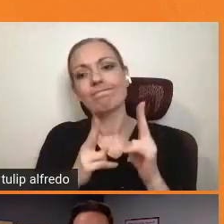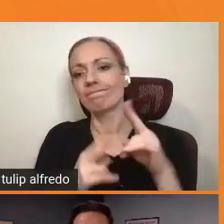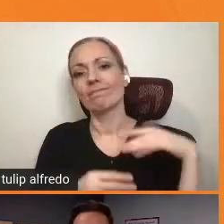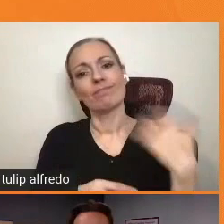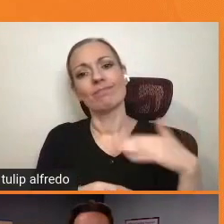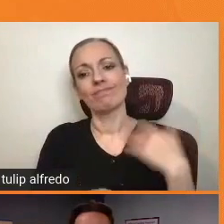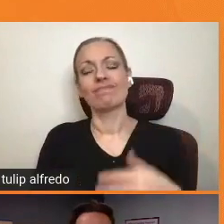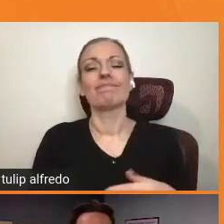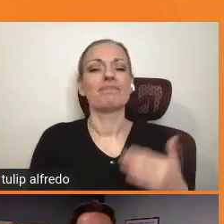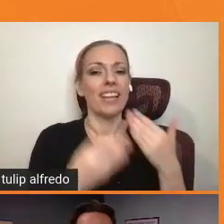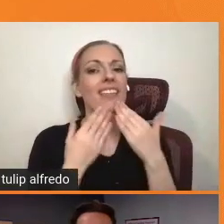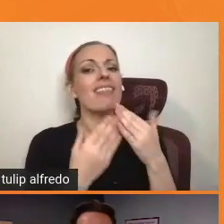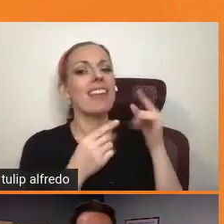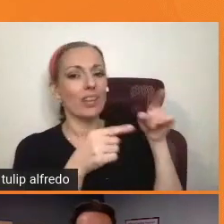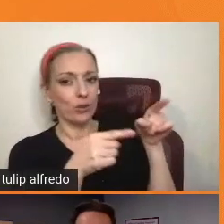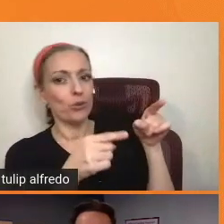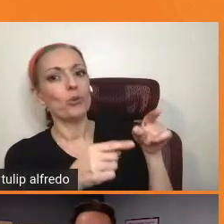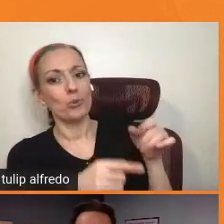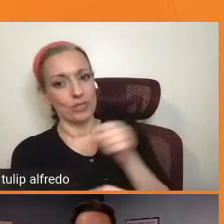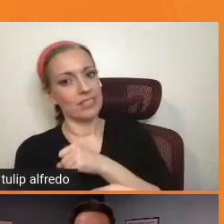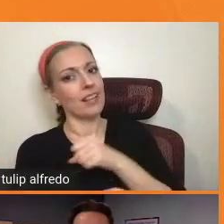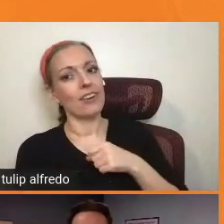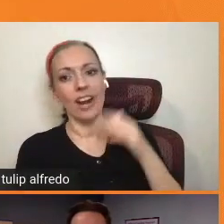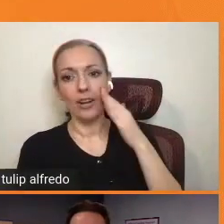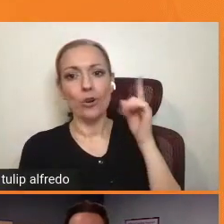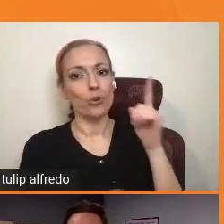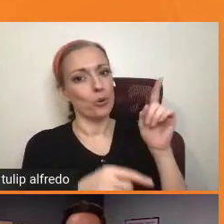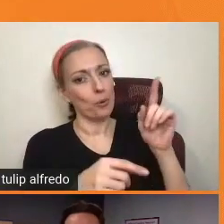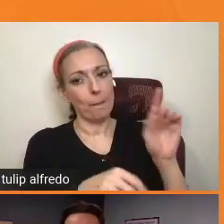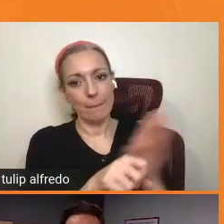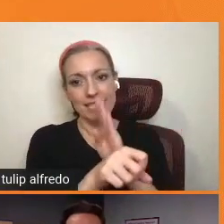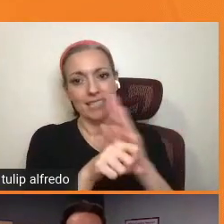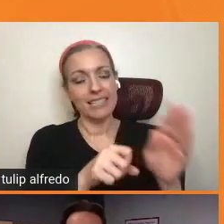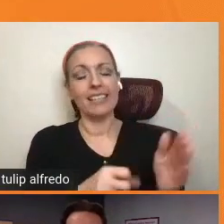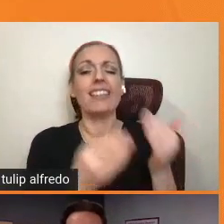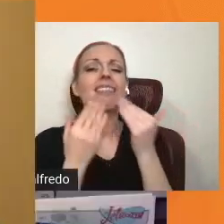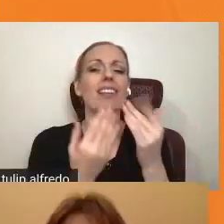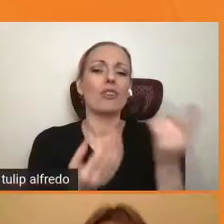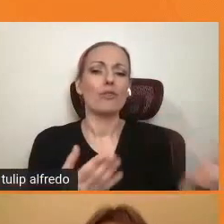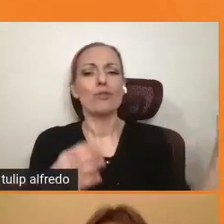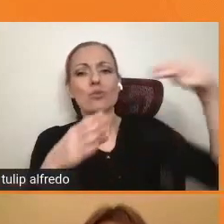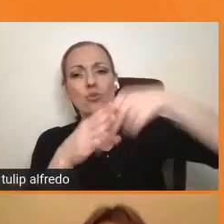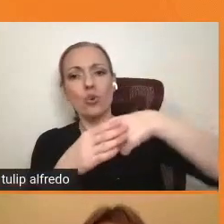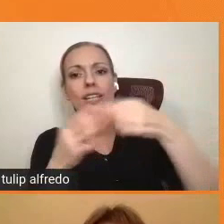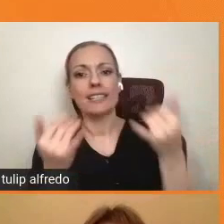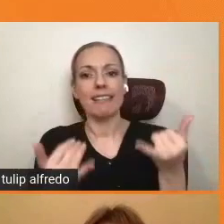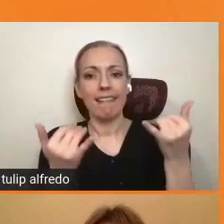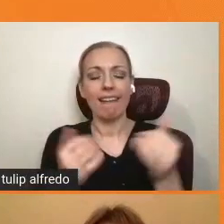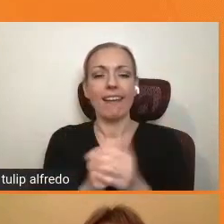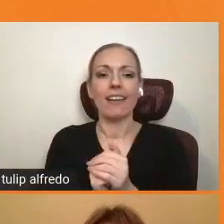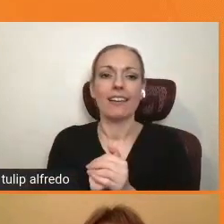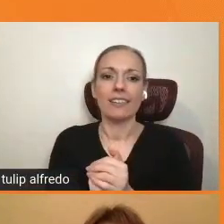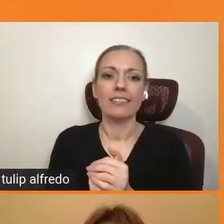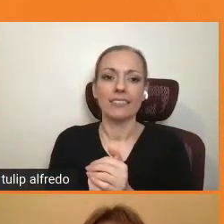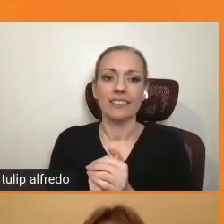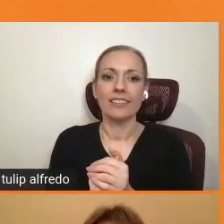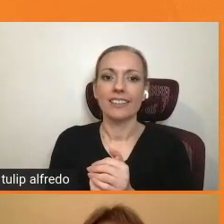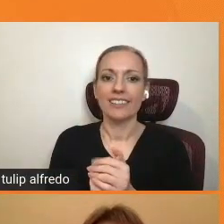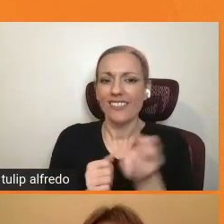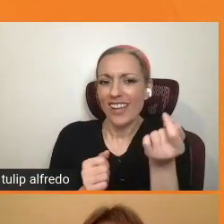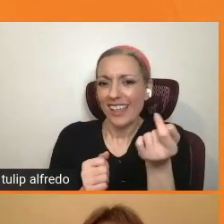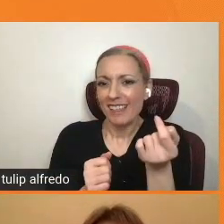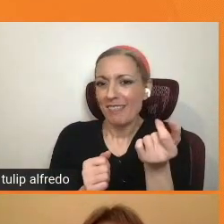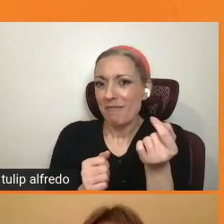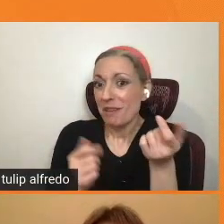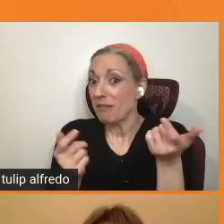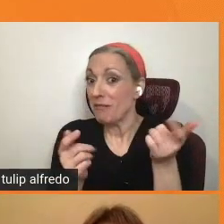que de parte de todos nosotros, The Arc of California, la comunidad Desventaja, gracias a usted y gracias por estar aquí.